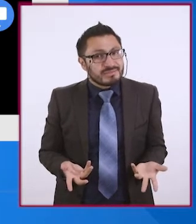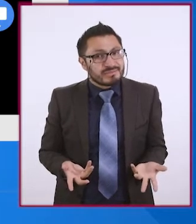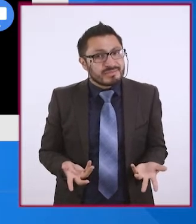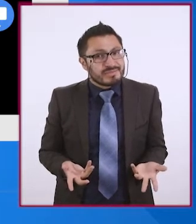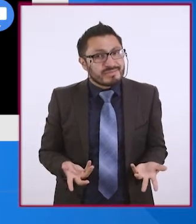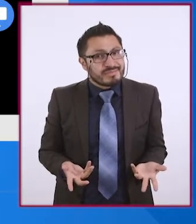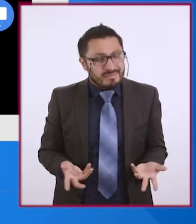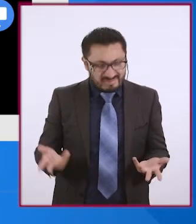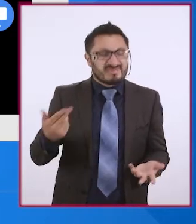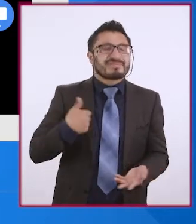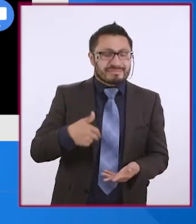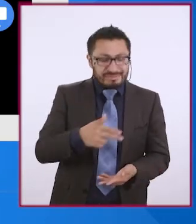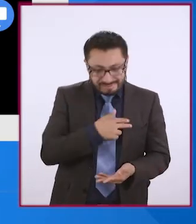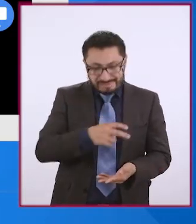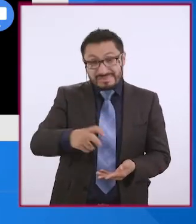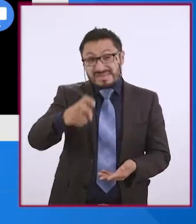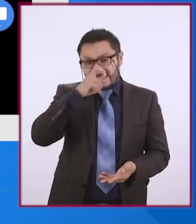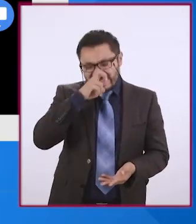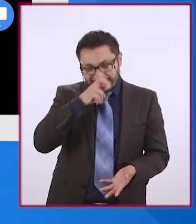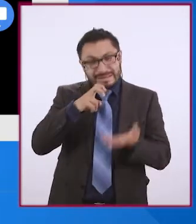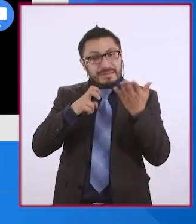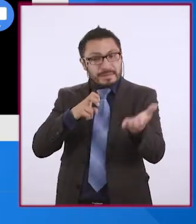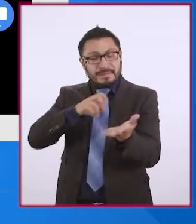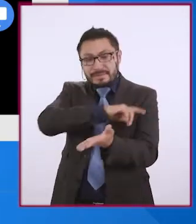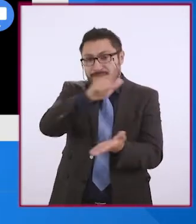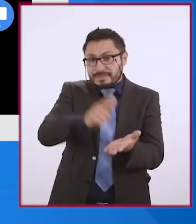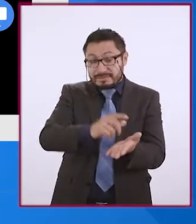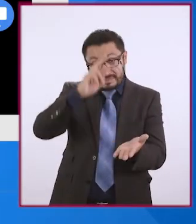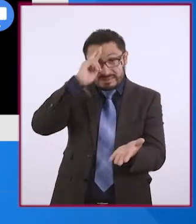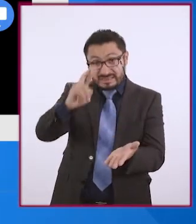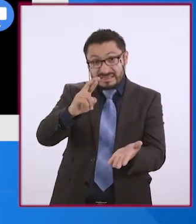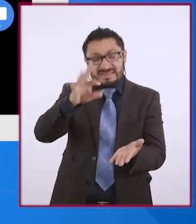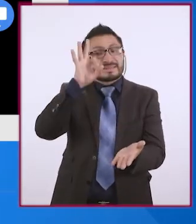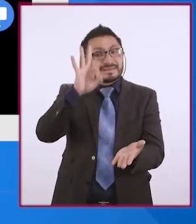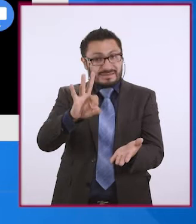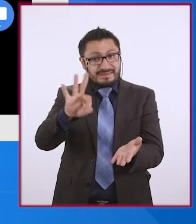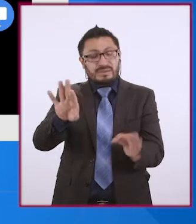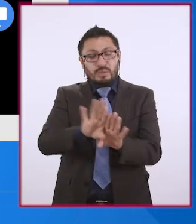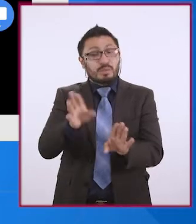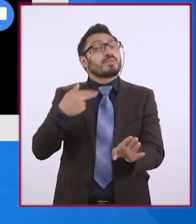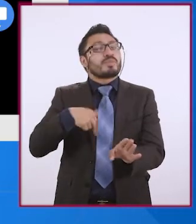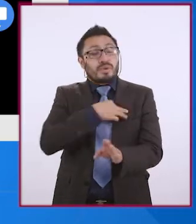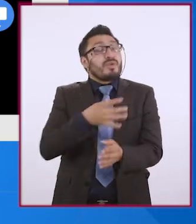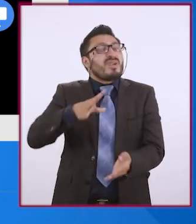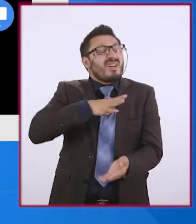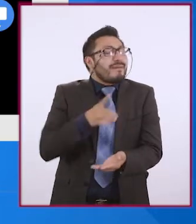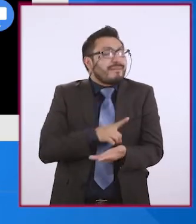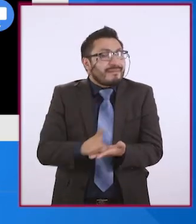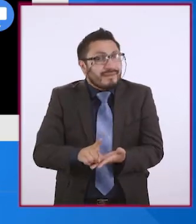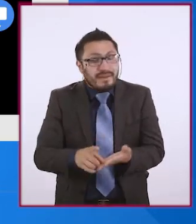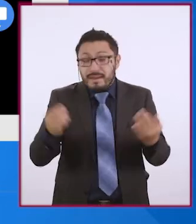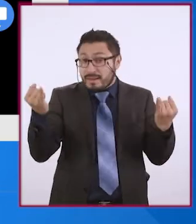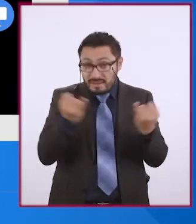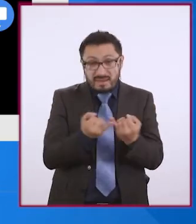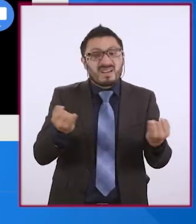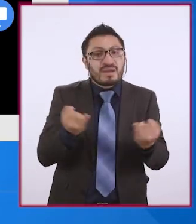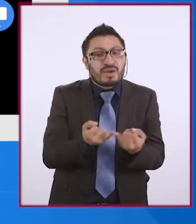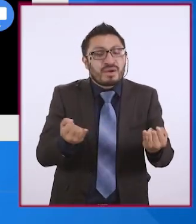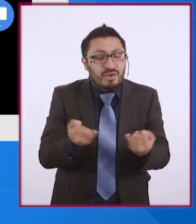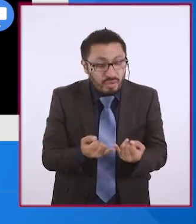de exigir aquello que la ley nos da como derecho, también